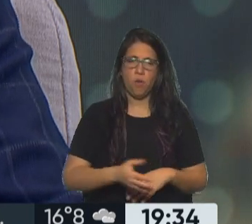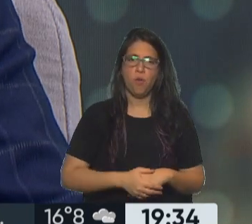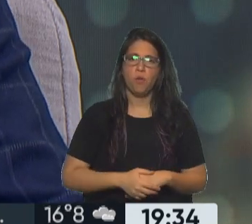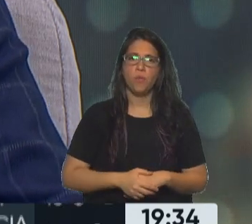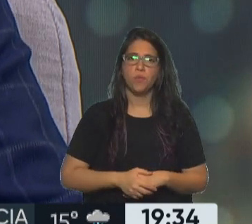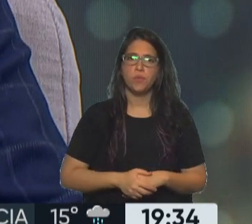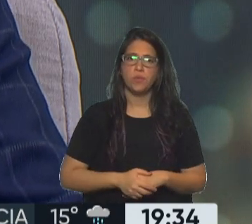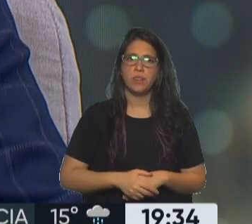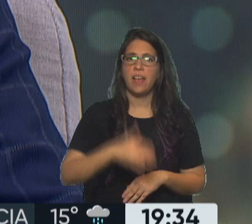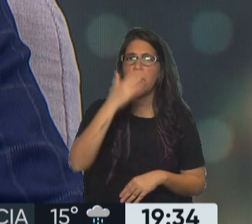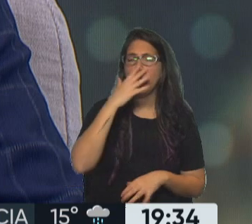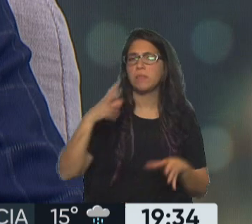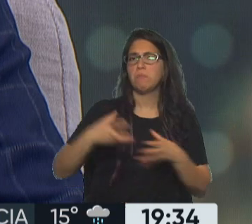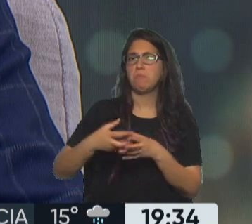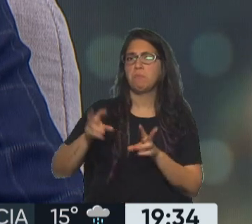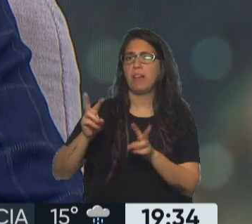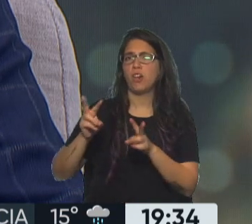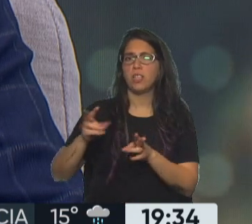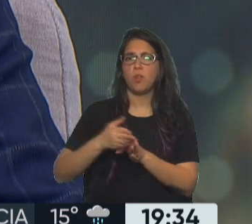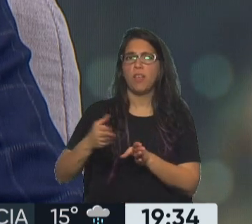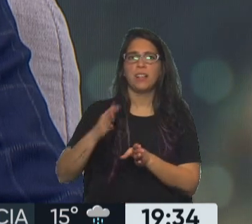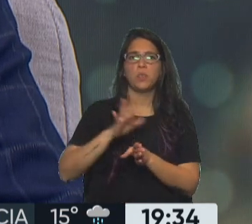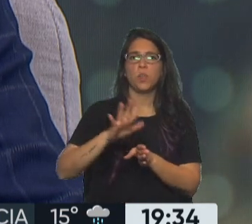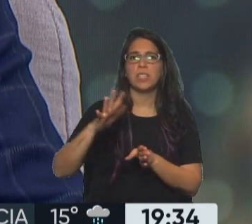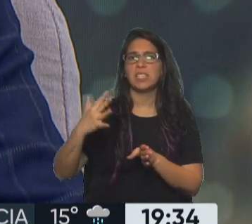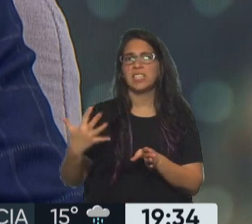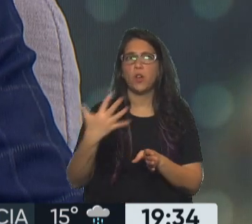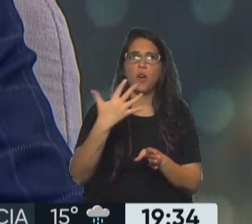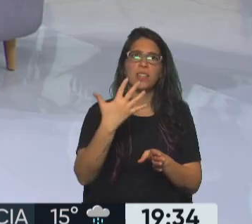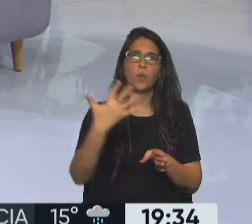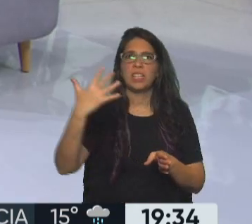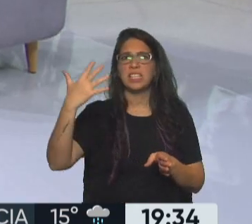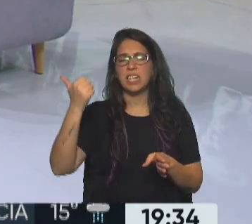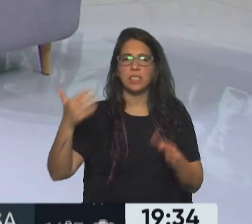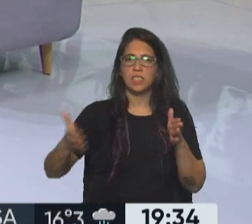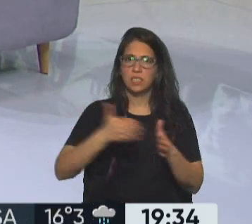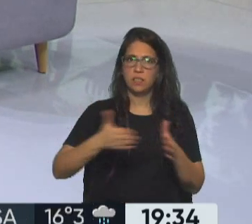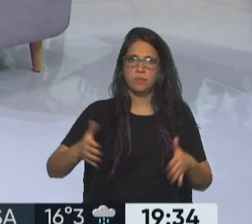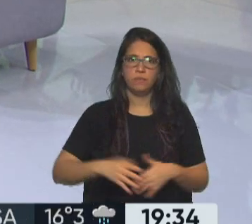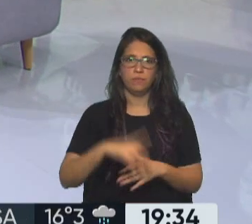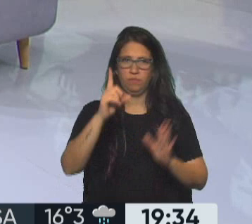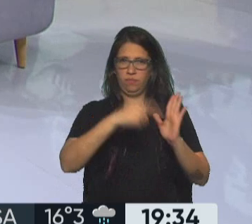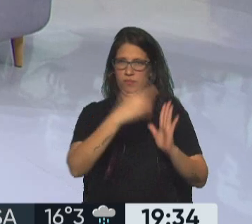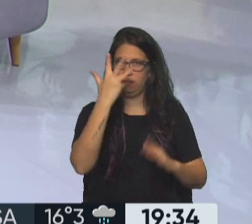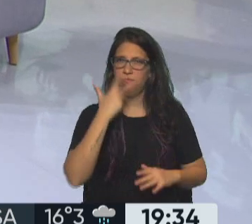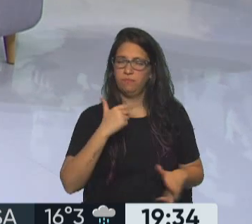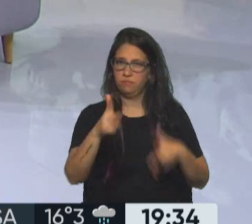Después la proscripción del peronismo desde el 55 al 73. Hay una pregunta ahí sí que me gustaría. ¿Por qué el